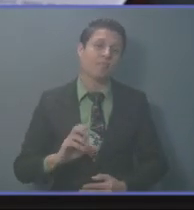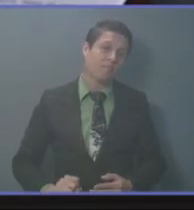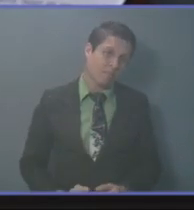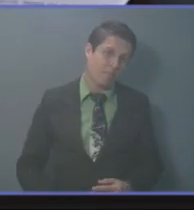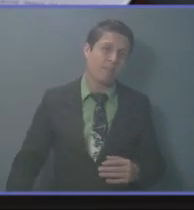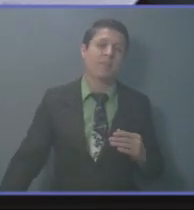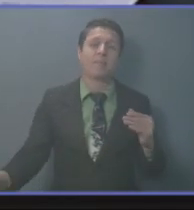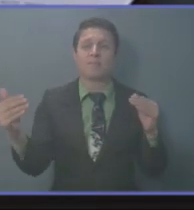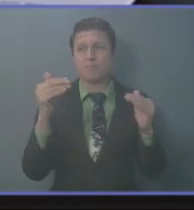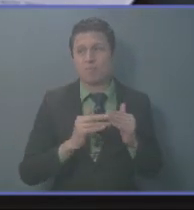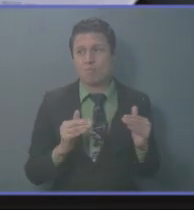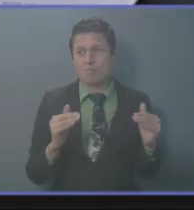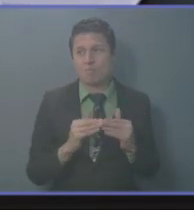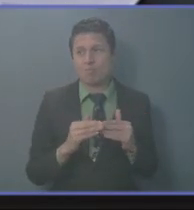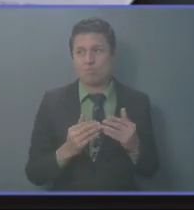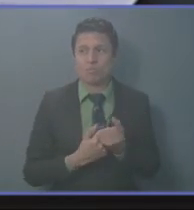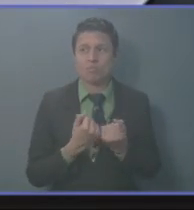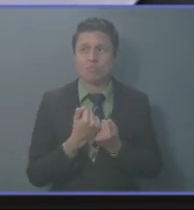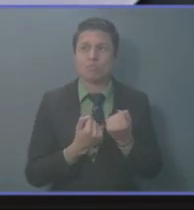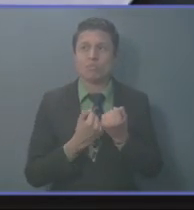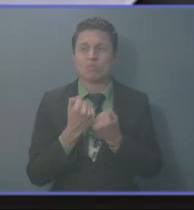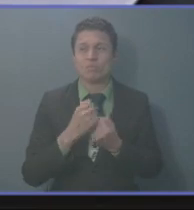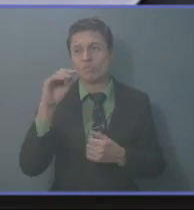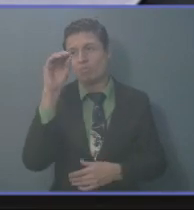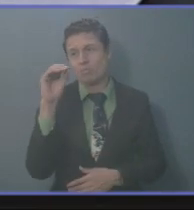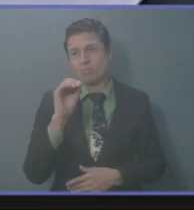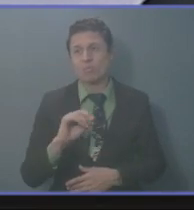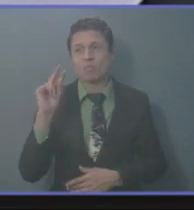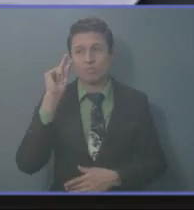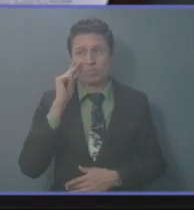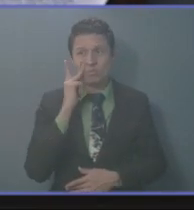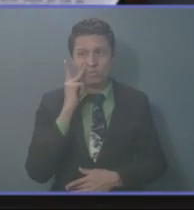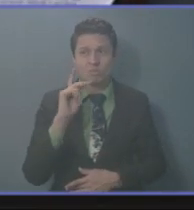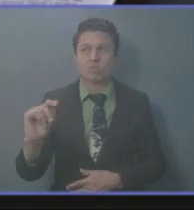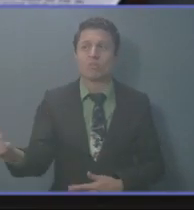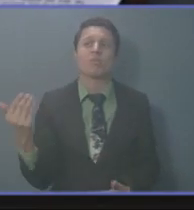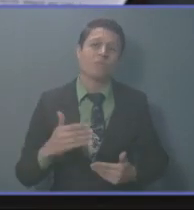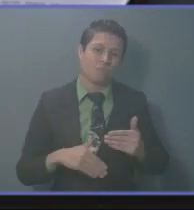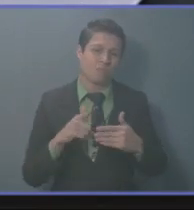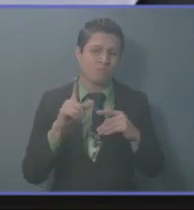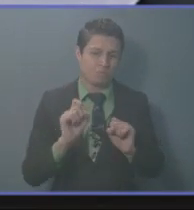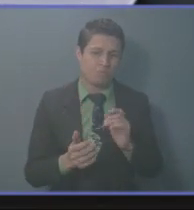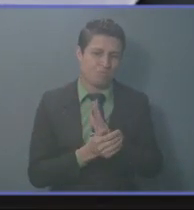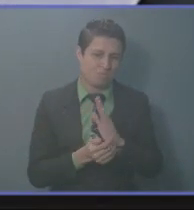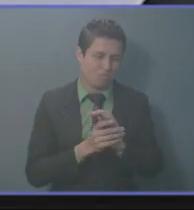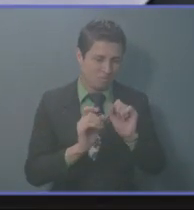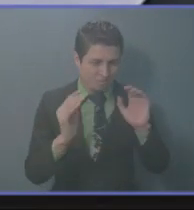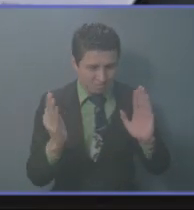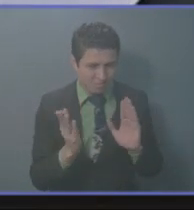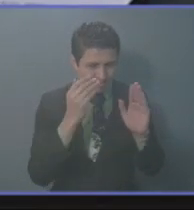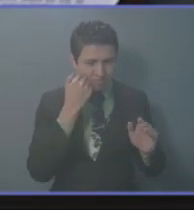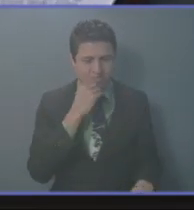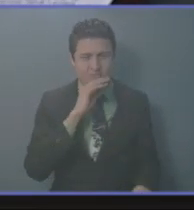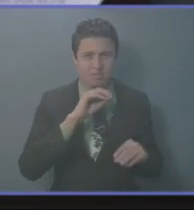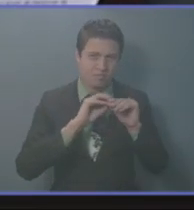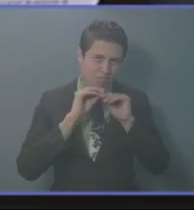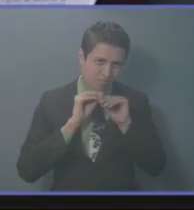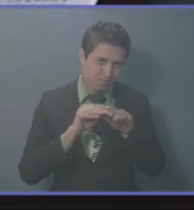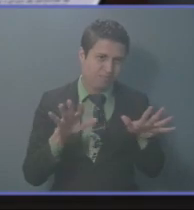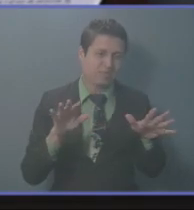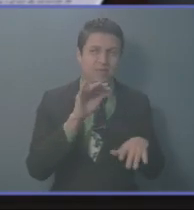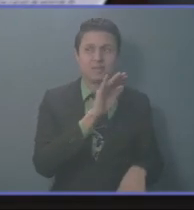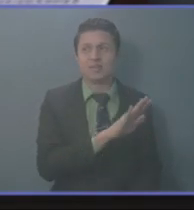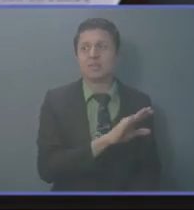la subsecuente reducción significativa de los riesgos que era capaz de afrontar cuando se emitió el decreto legislativo